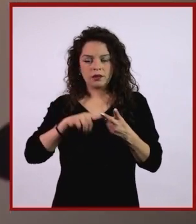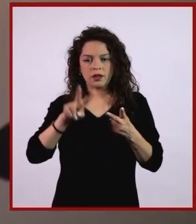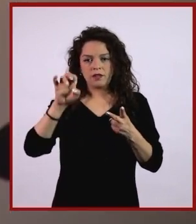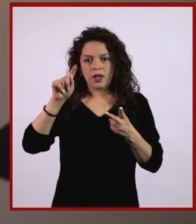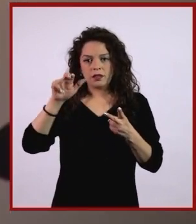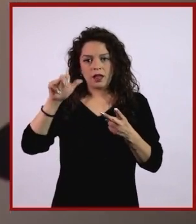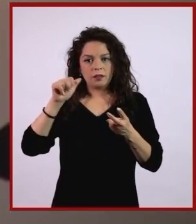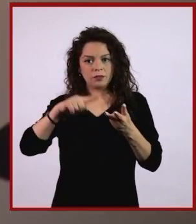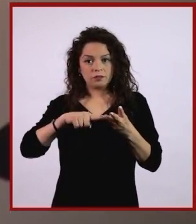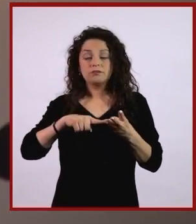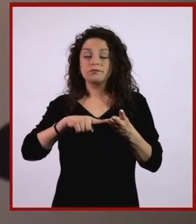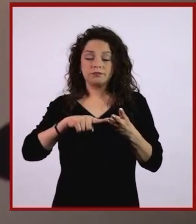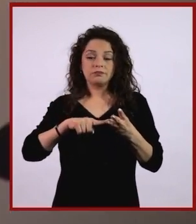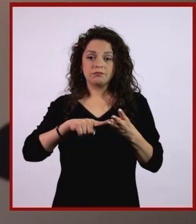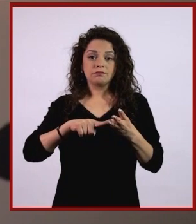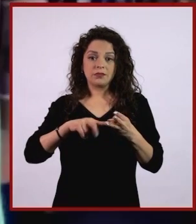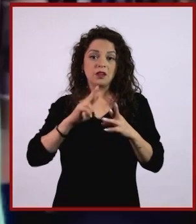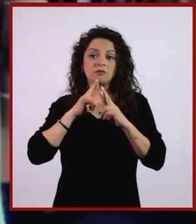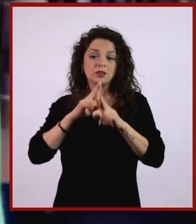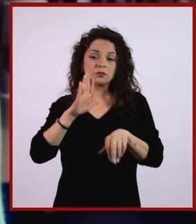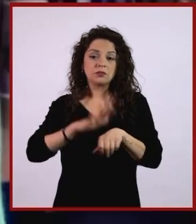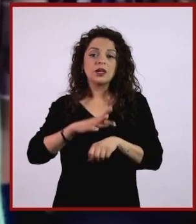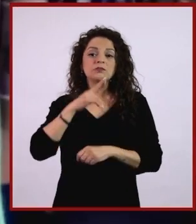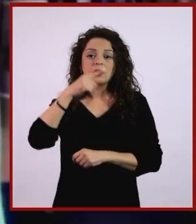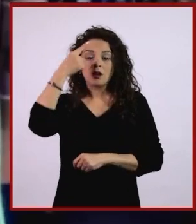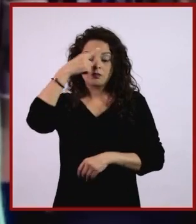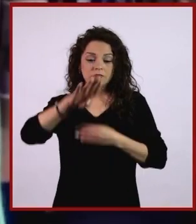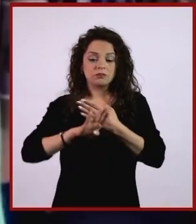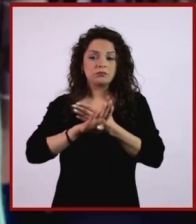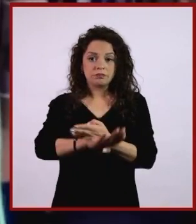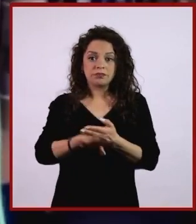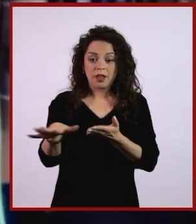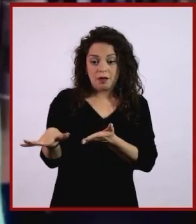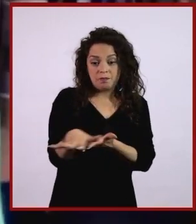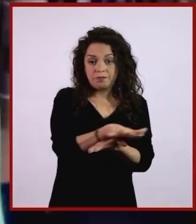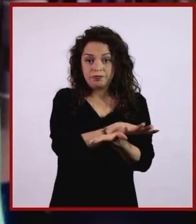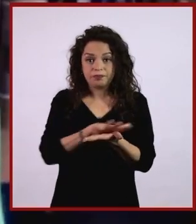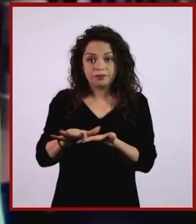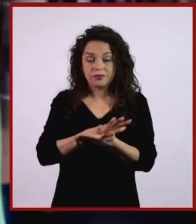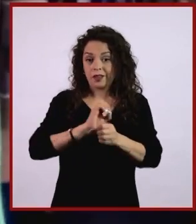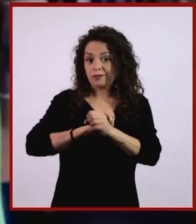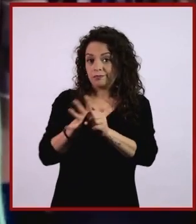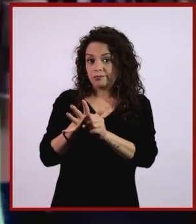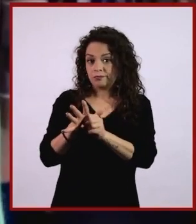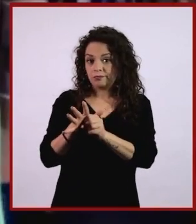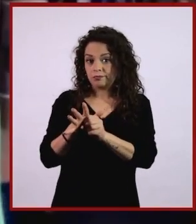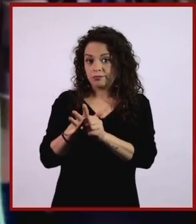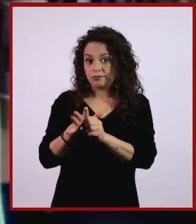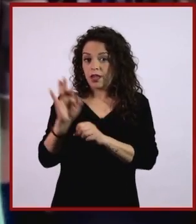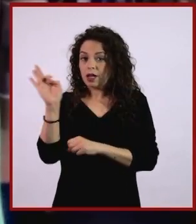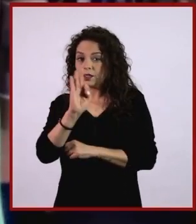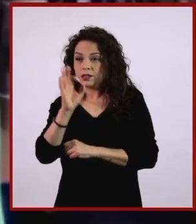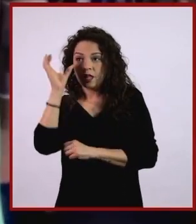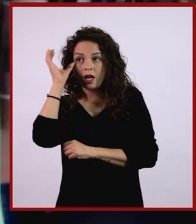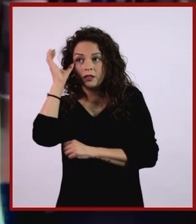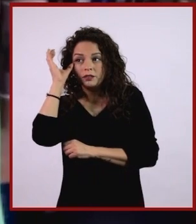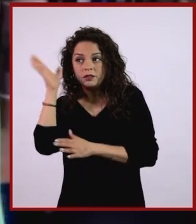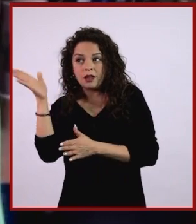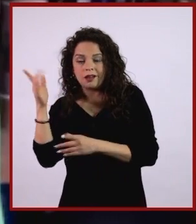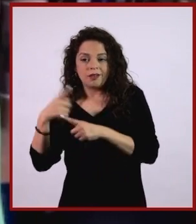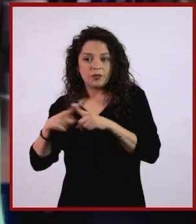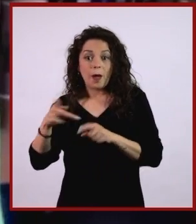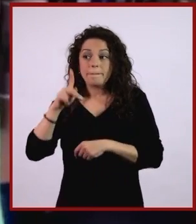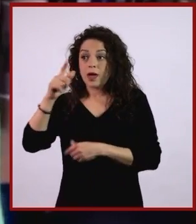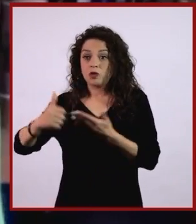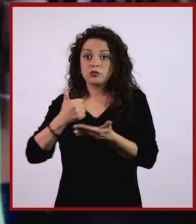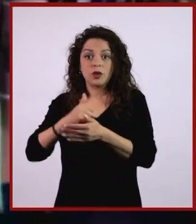Vietnam, han respondido mucho mejor a la epidemia y han logrado erradicarla inclusive, ¿no? Quizá China sería un caso en este sentido,